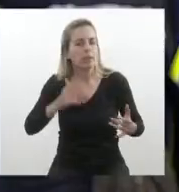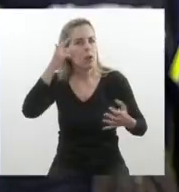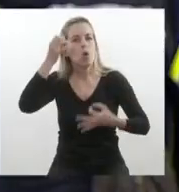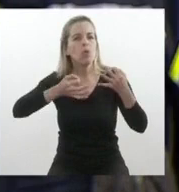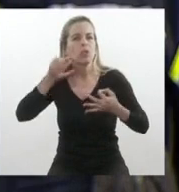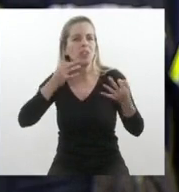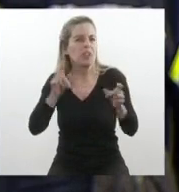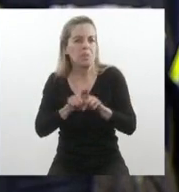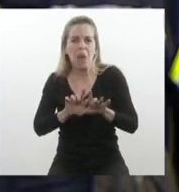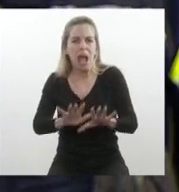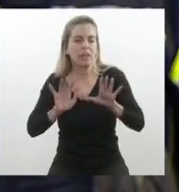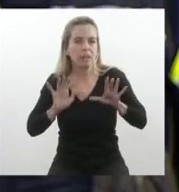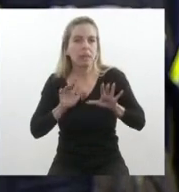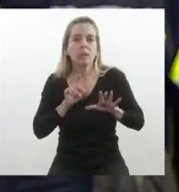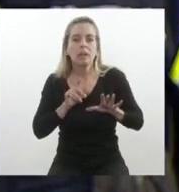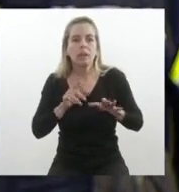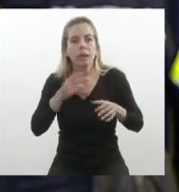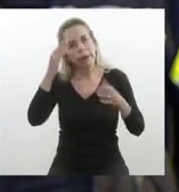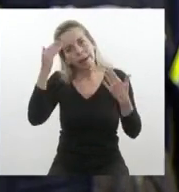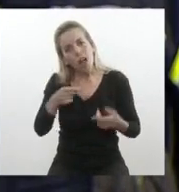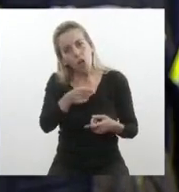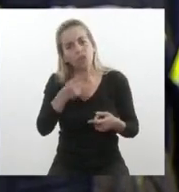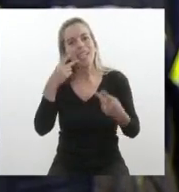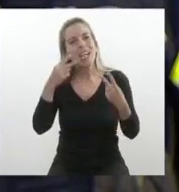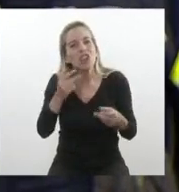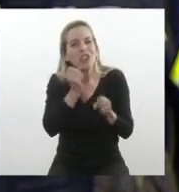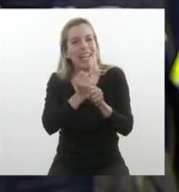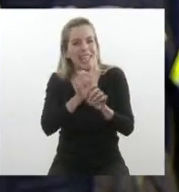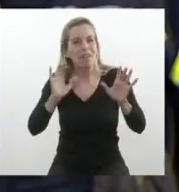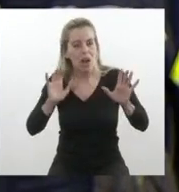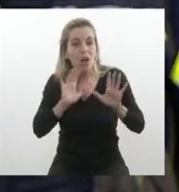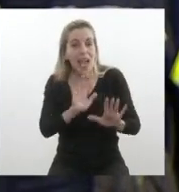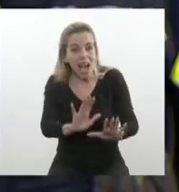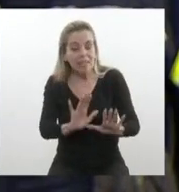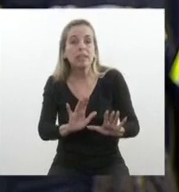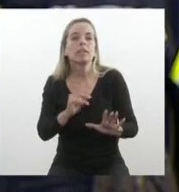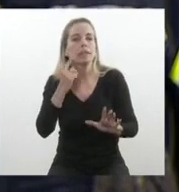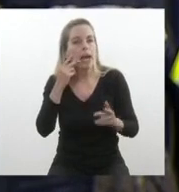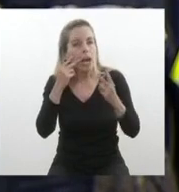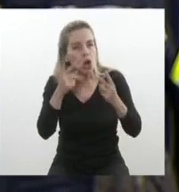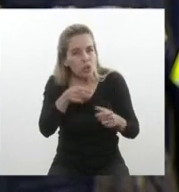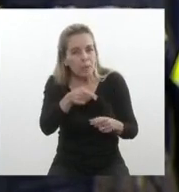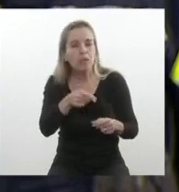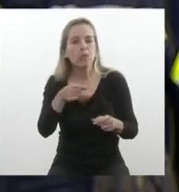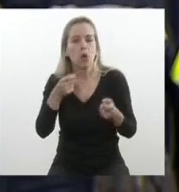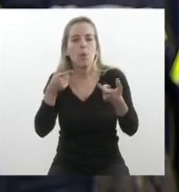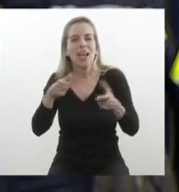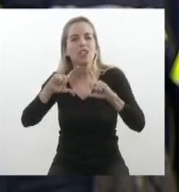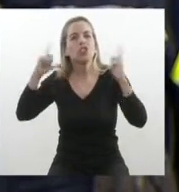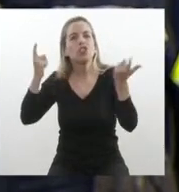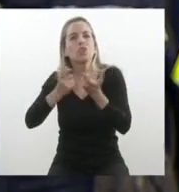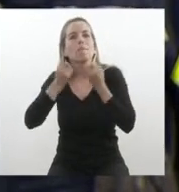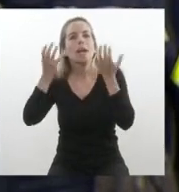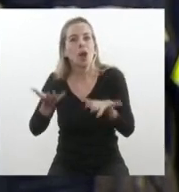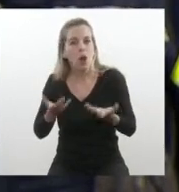eso. Es un acto de justicia que además nos hace una mejor sociedad porque nos permite reivindicar a los mejores de